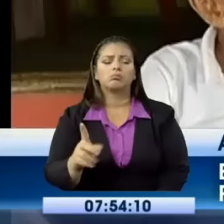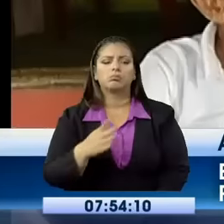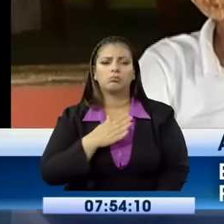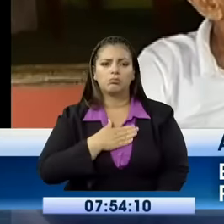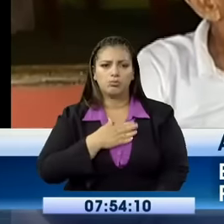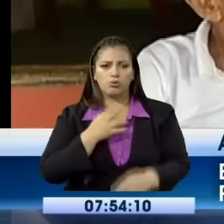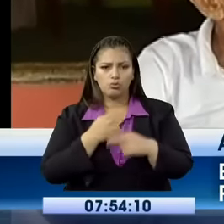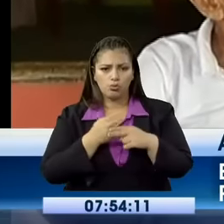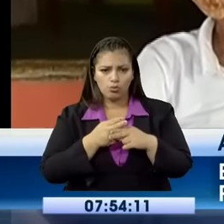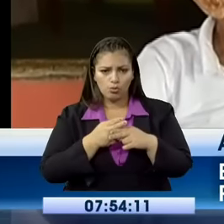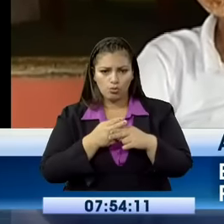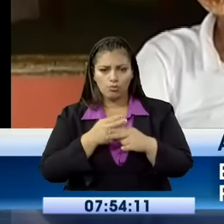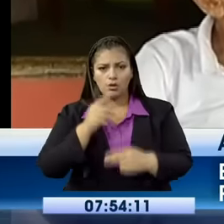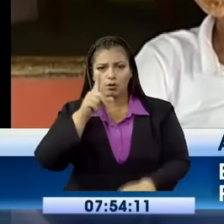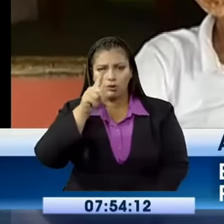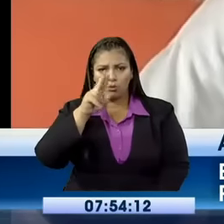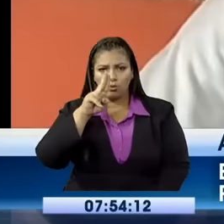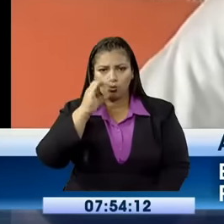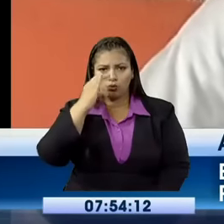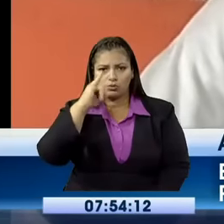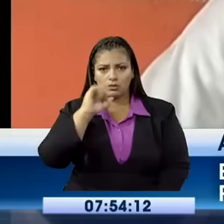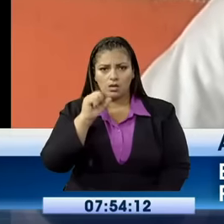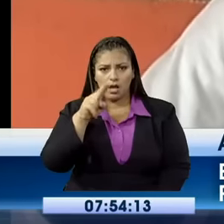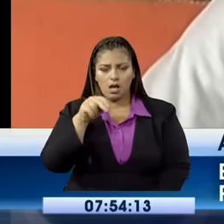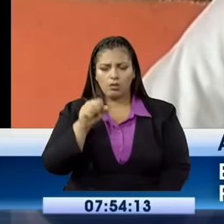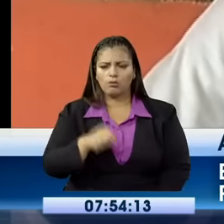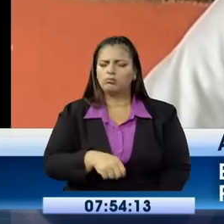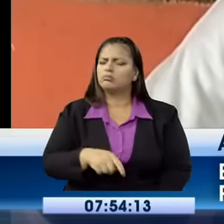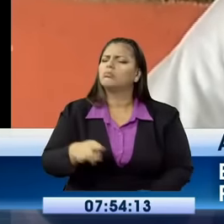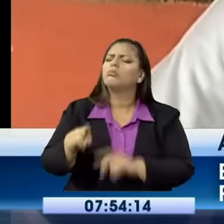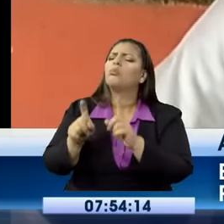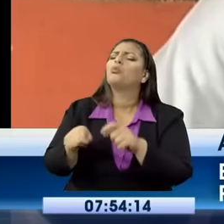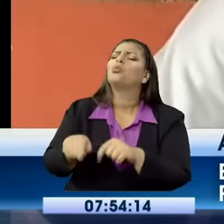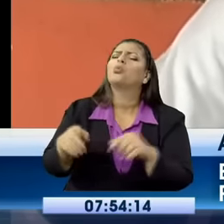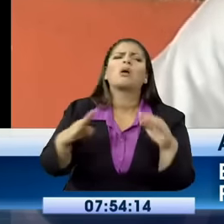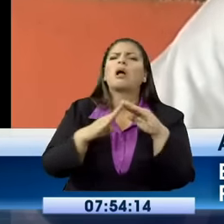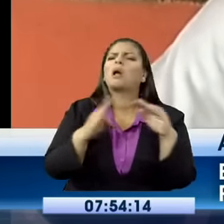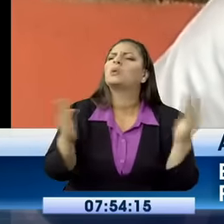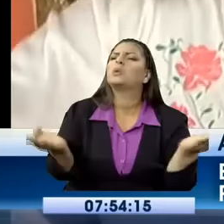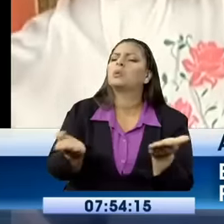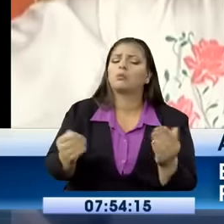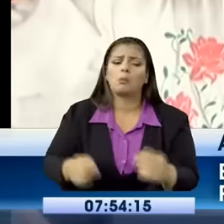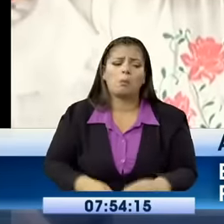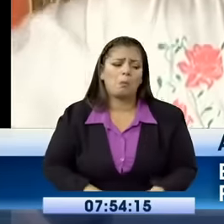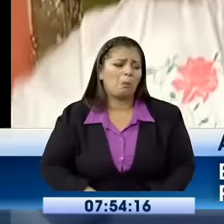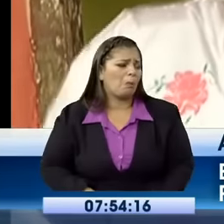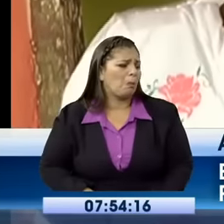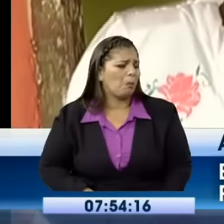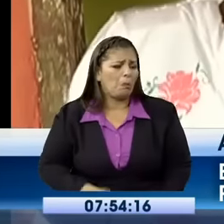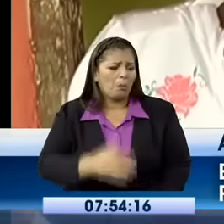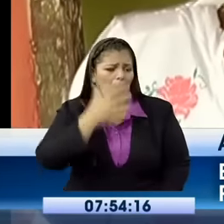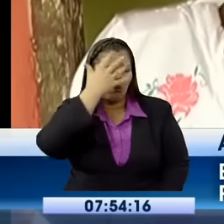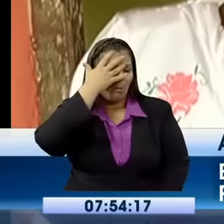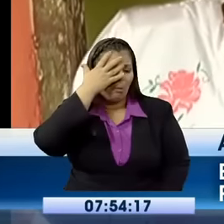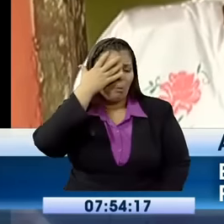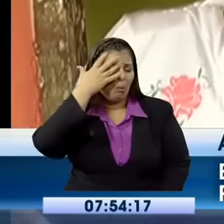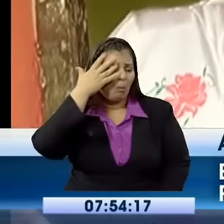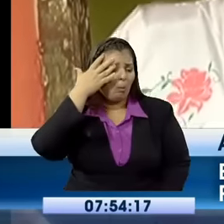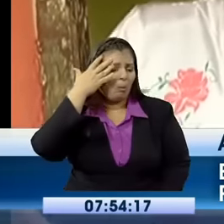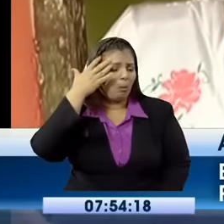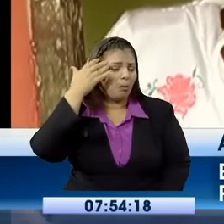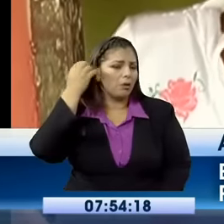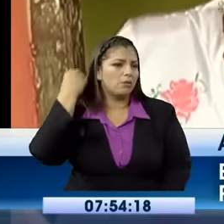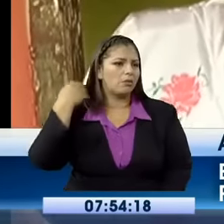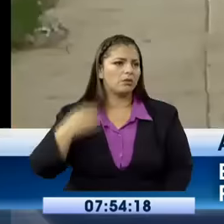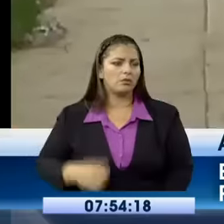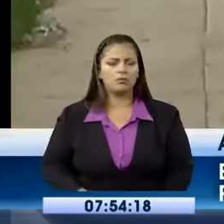me Luciana Ortega no se acuerda dónde vive usted abuelito allá en la orilla estaba él y estaba